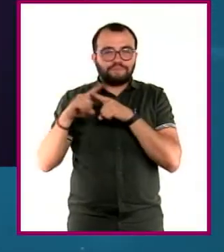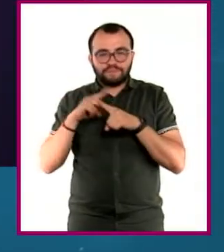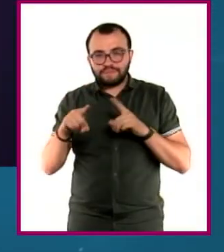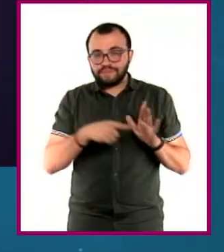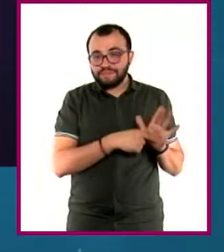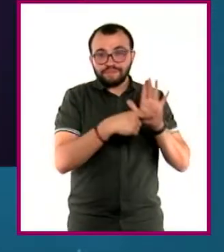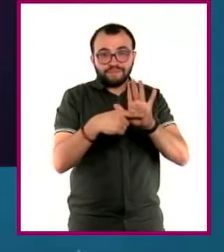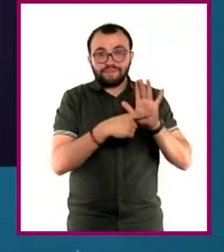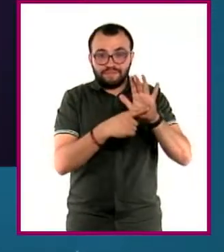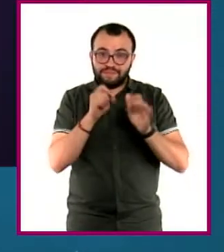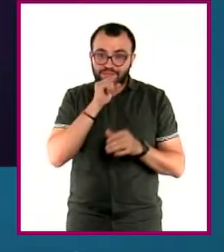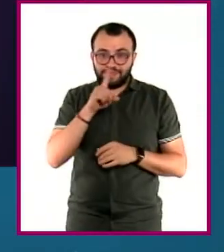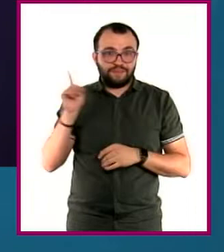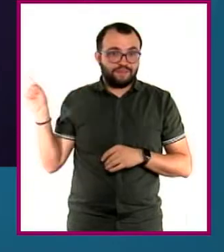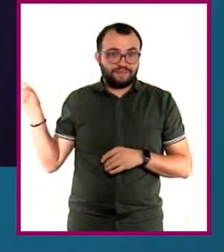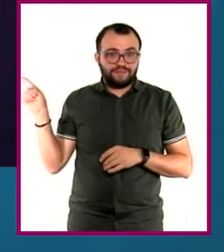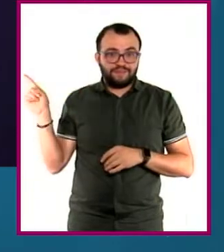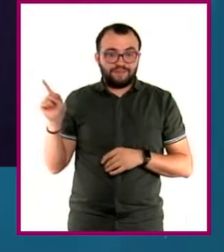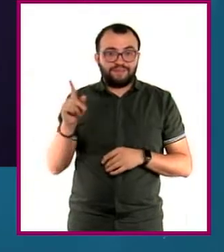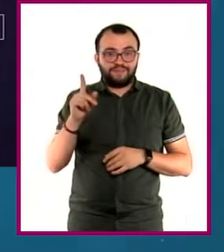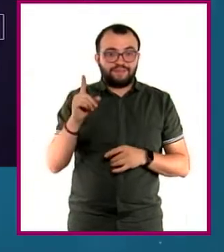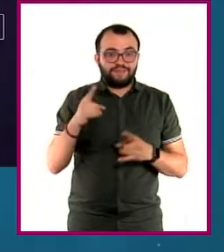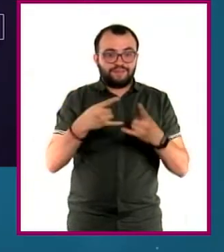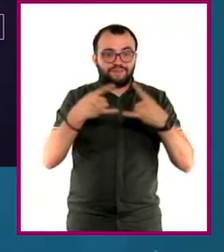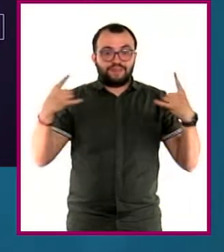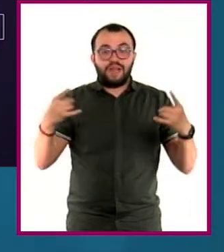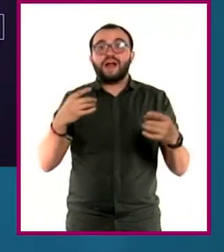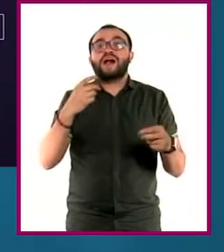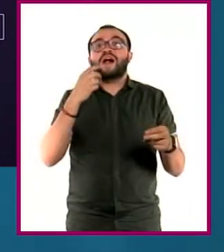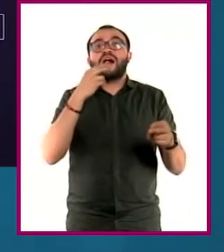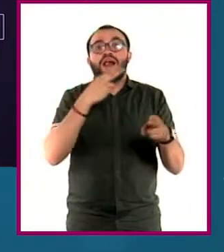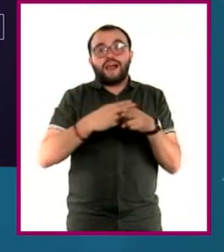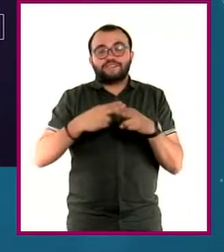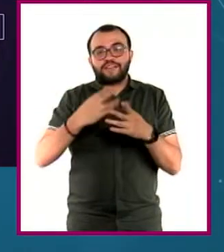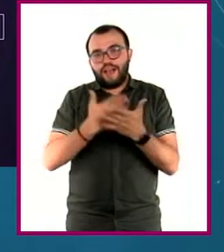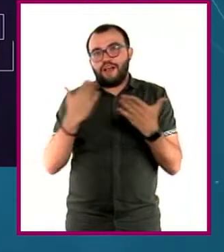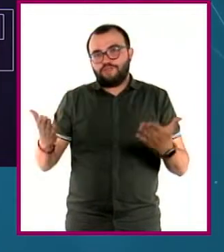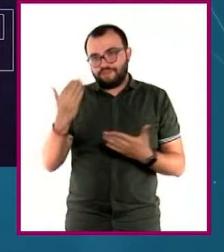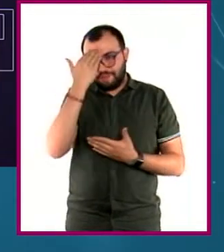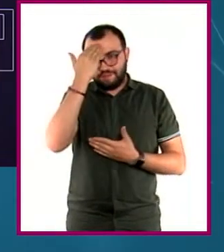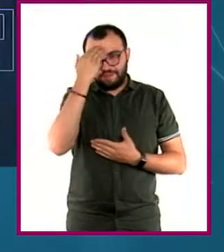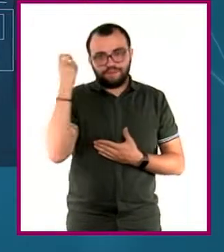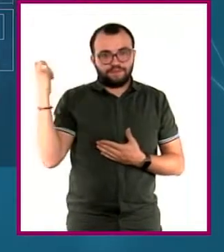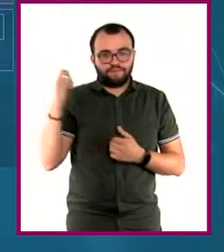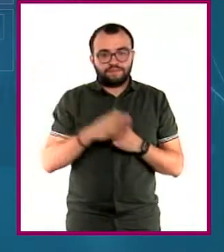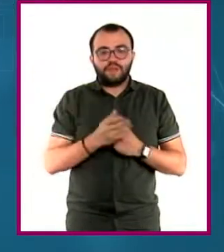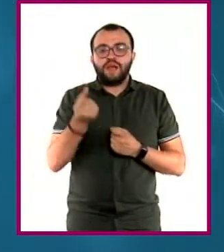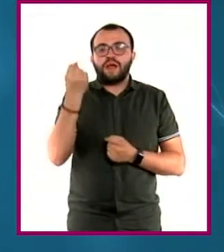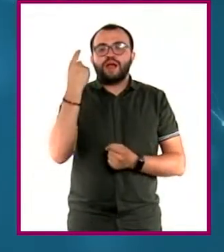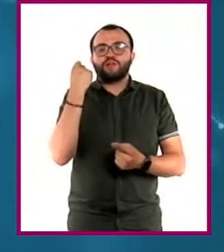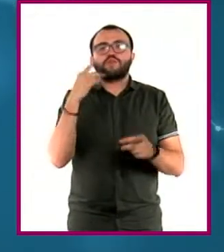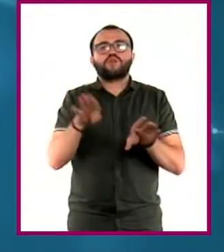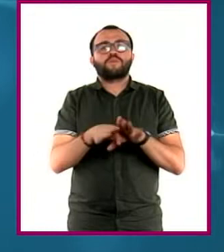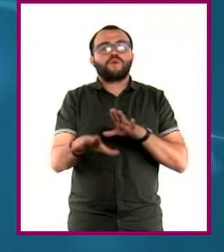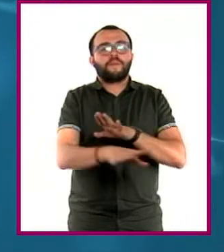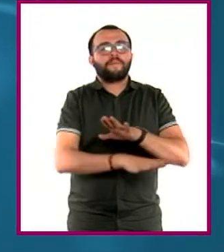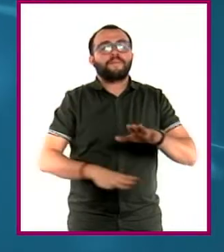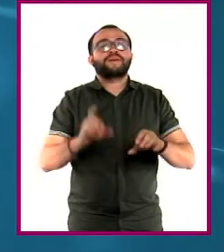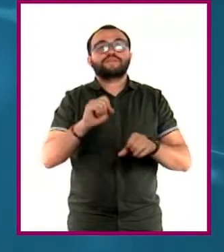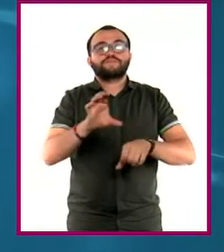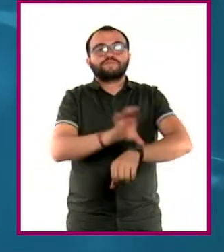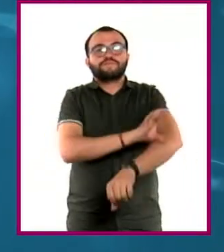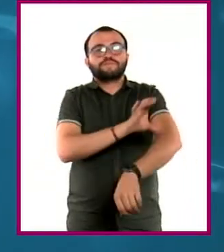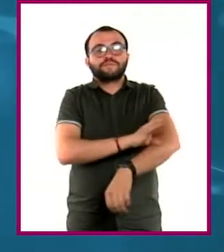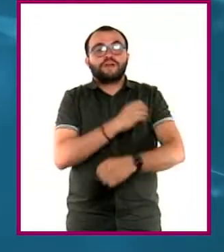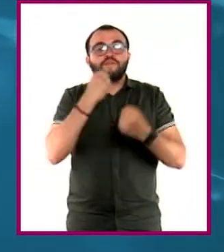tablas periódicas fueron propuestas hasta llegar a la que conocemos el día de hoy, Algunas tomaban como base la carga eléctrica,